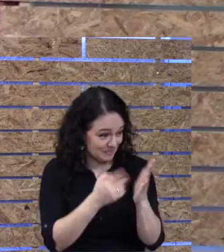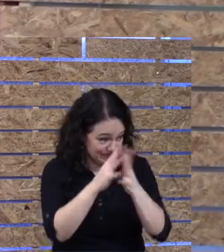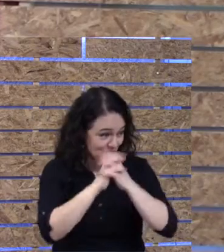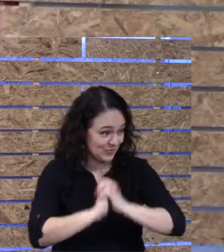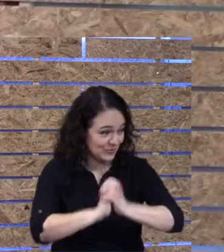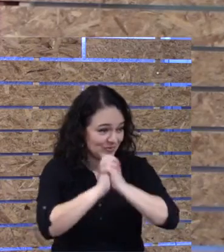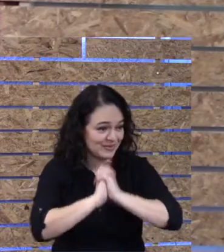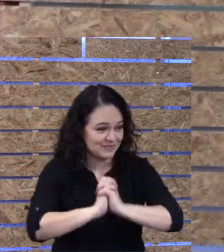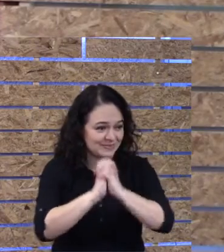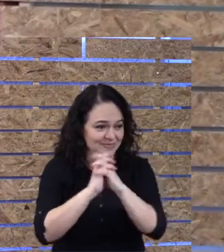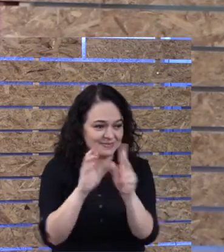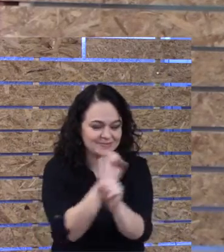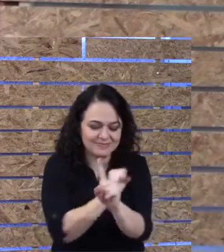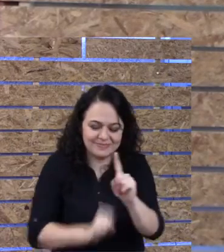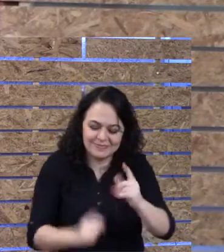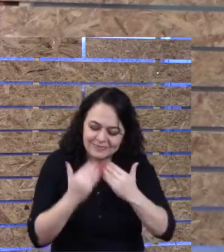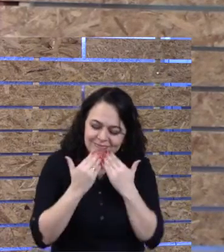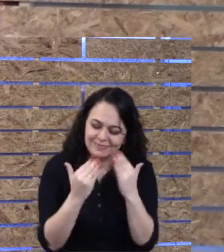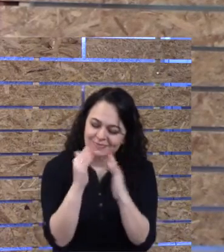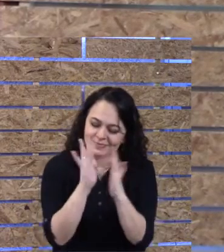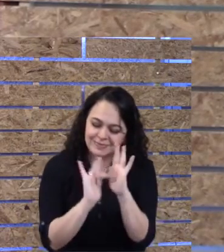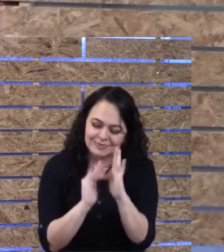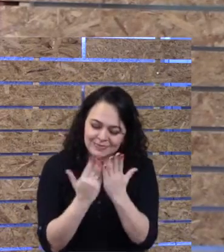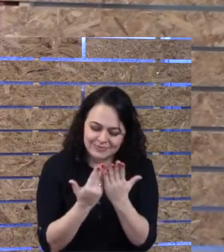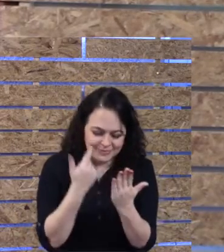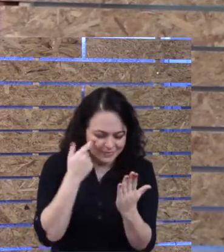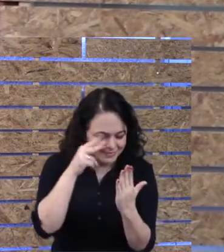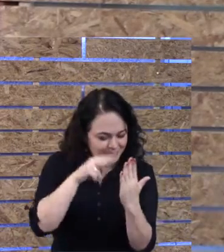por tu santa palabra. Toda ella es